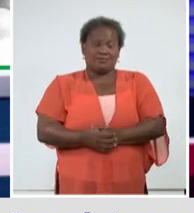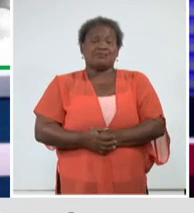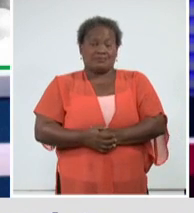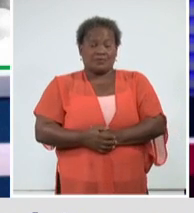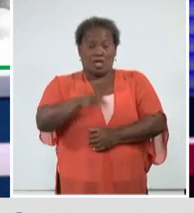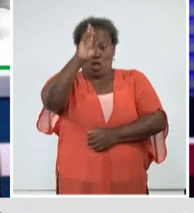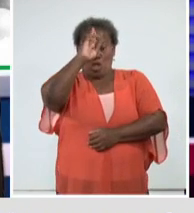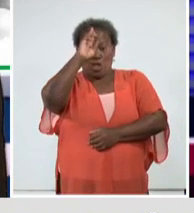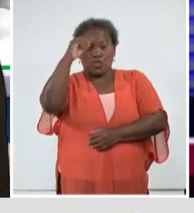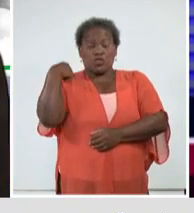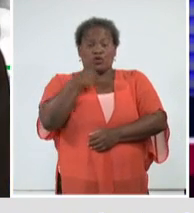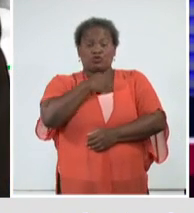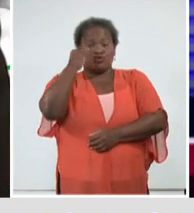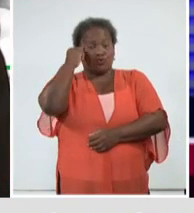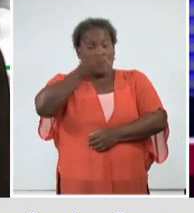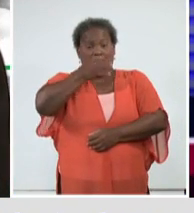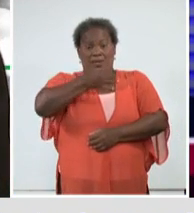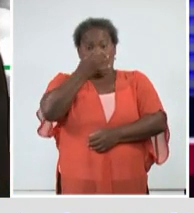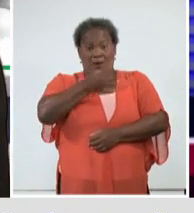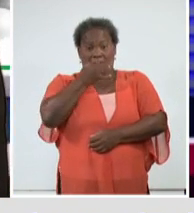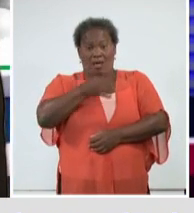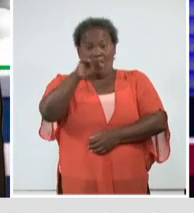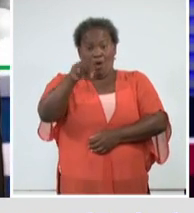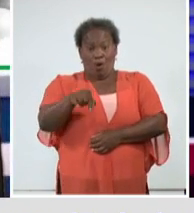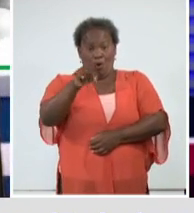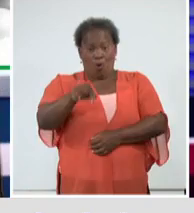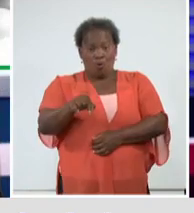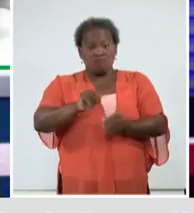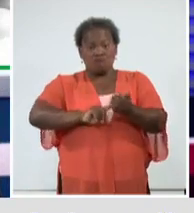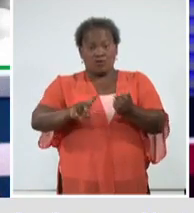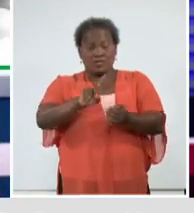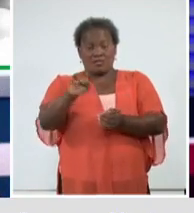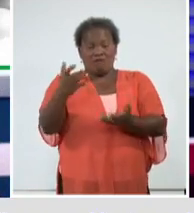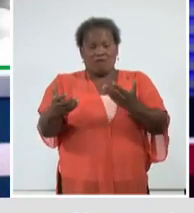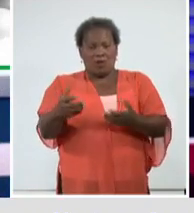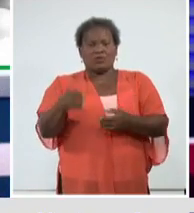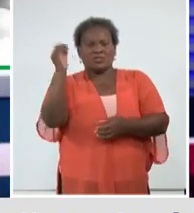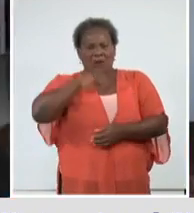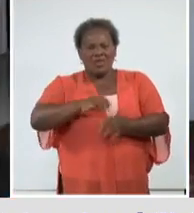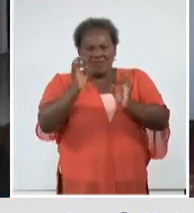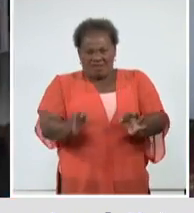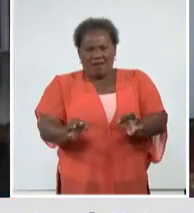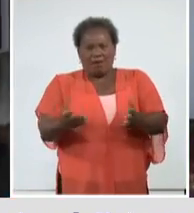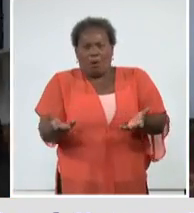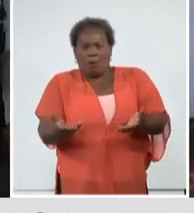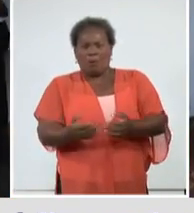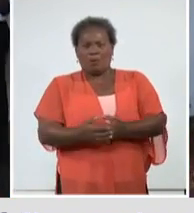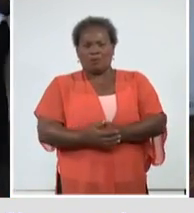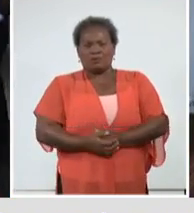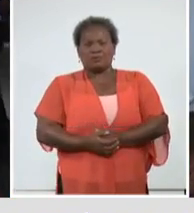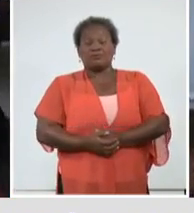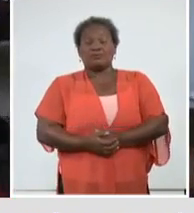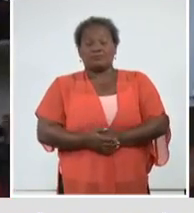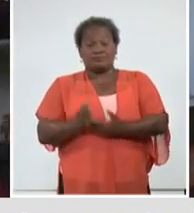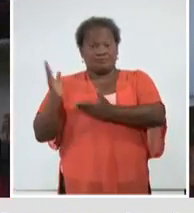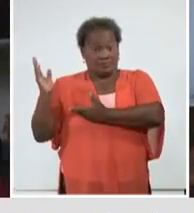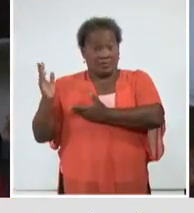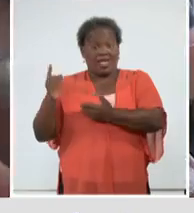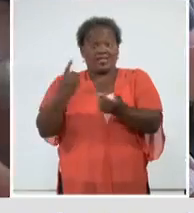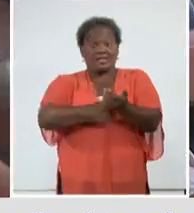García hace algunos minutos, hoy vive la provincia de Cienfuegos. Vamos a ver este reporte. Se readaptó la